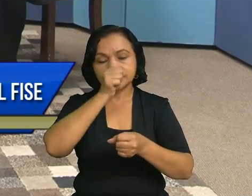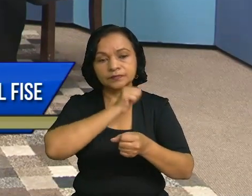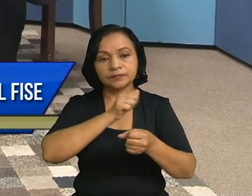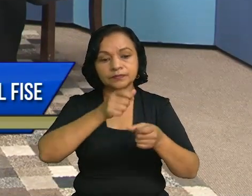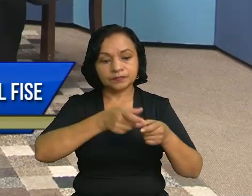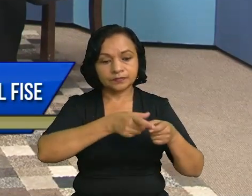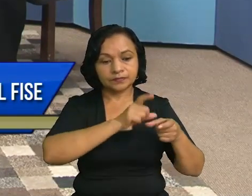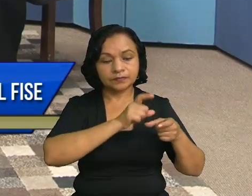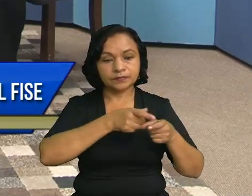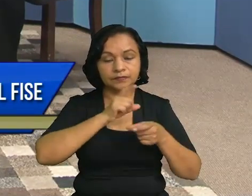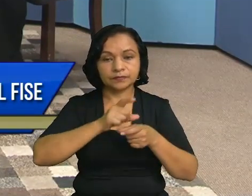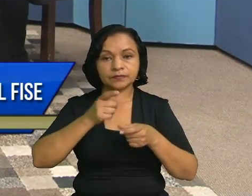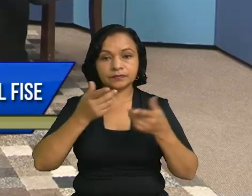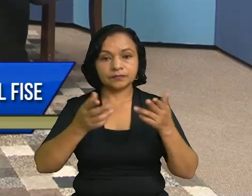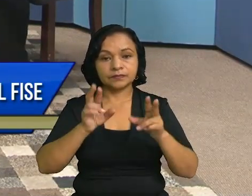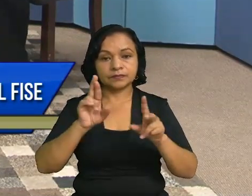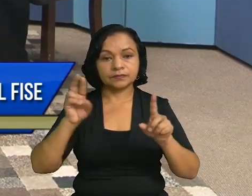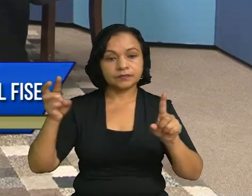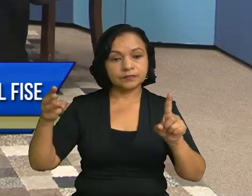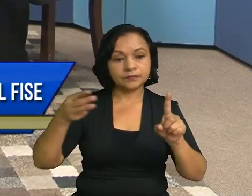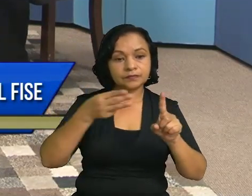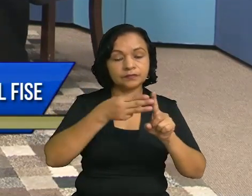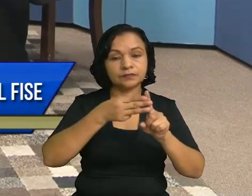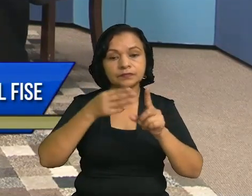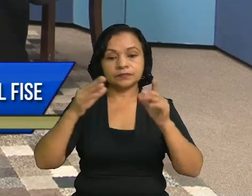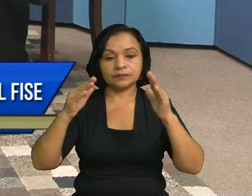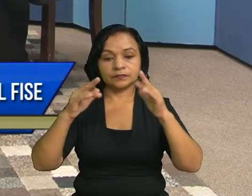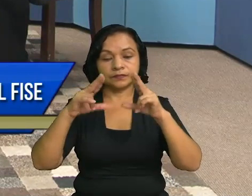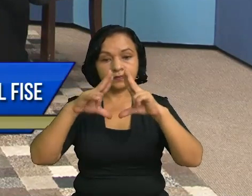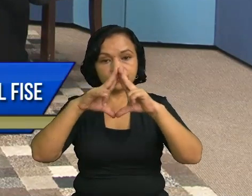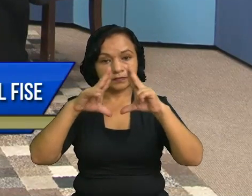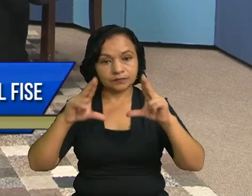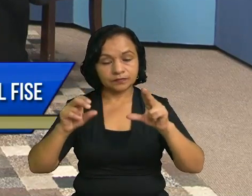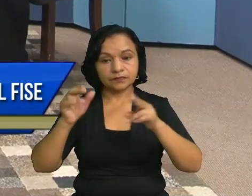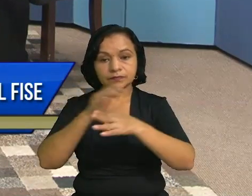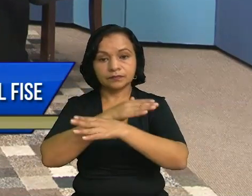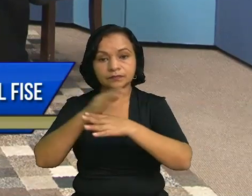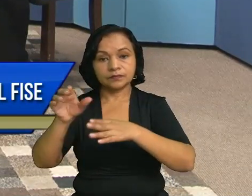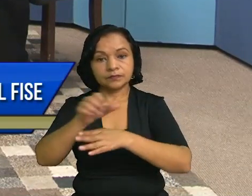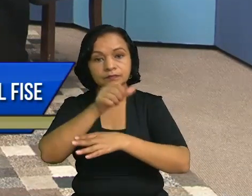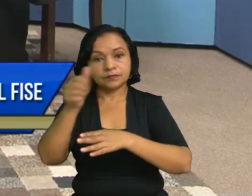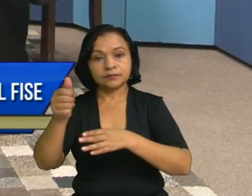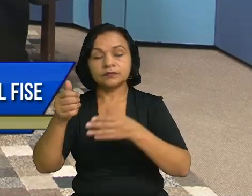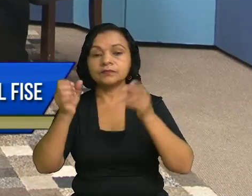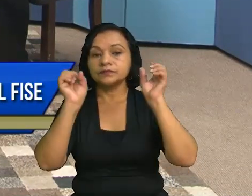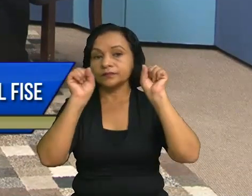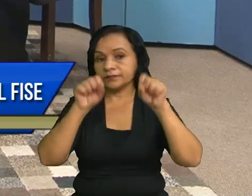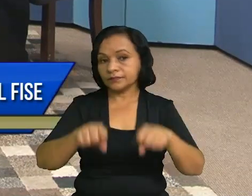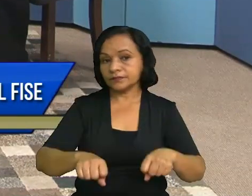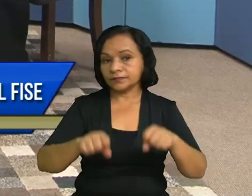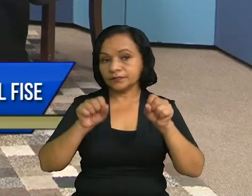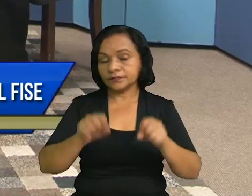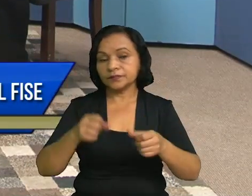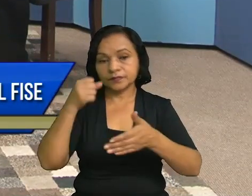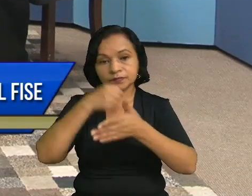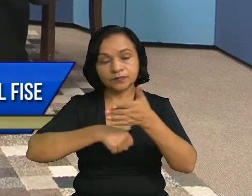saneamiento tanto en las regiones del caribe también como en el resto del país y nosotros también fortalecemos ese es el